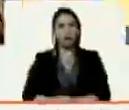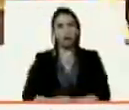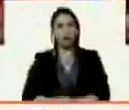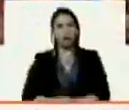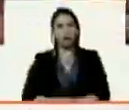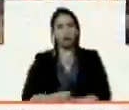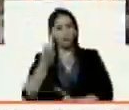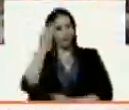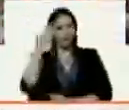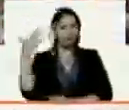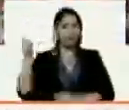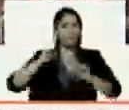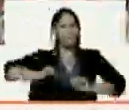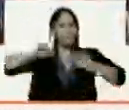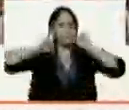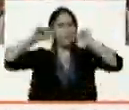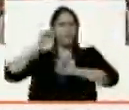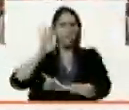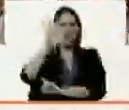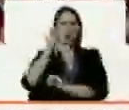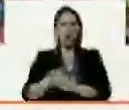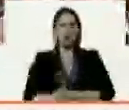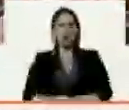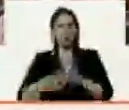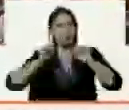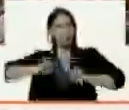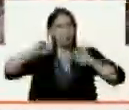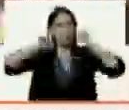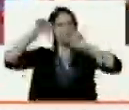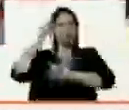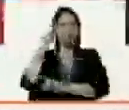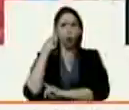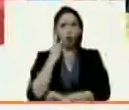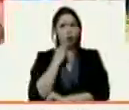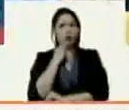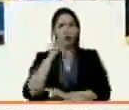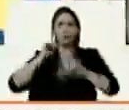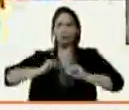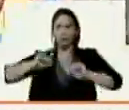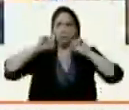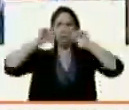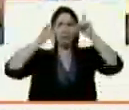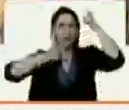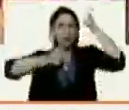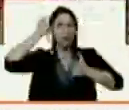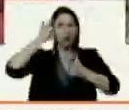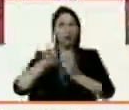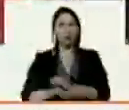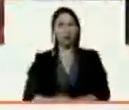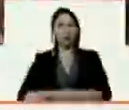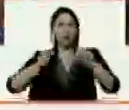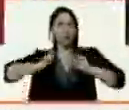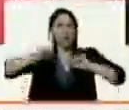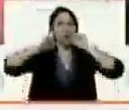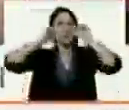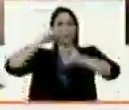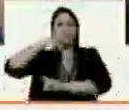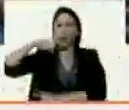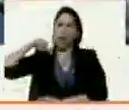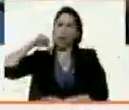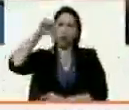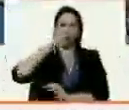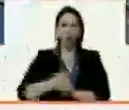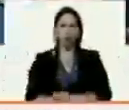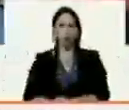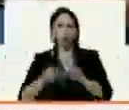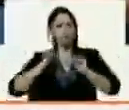de sueños! ¡Que viva la patria! ¡Que viva Bolívar! ¡Que viva Chávez! ¡Que viva Maduro! ¡Que